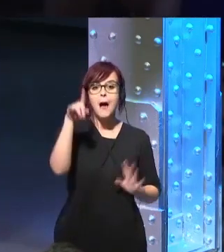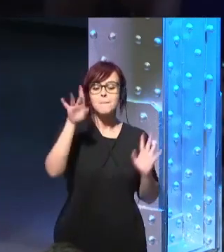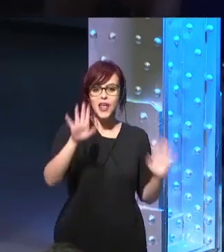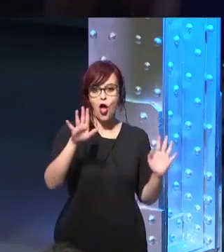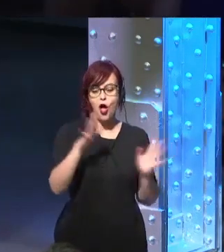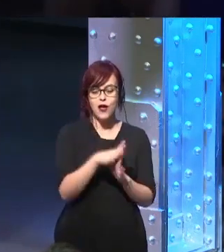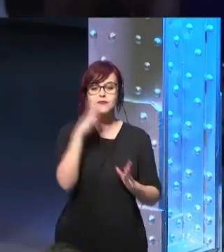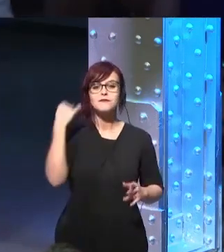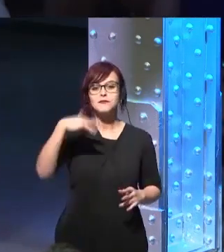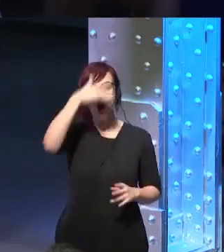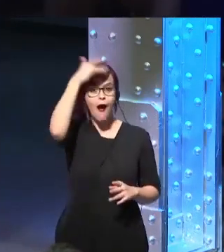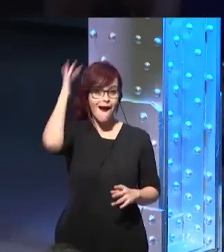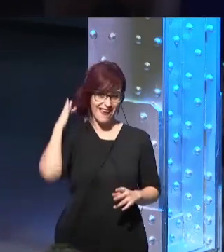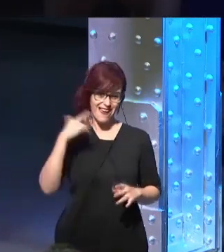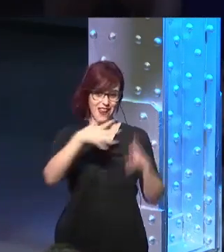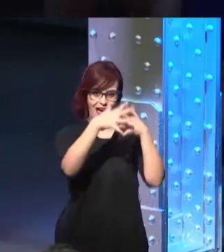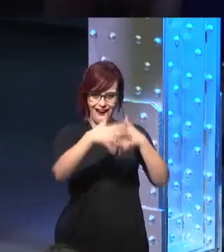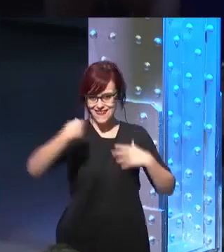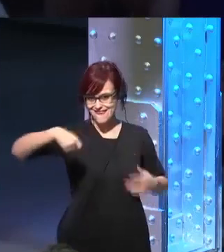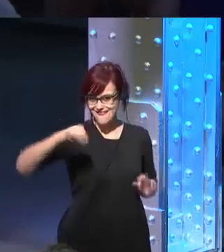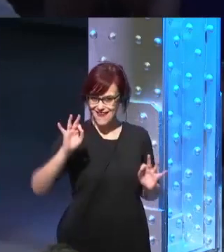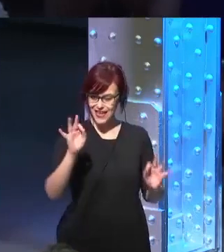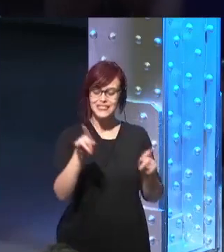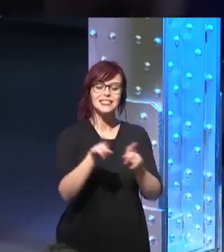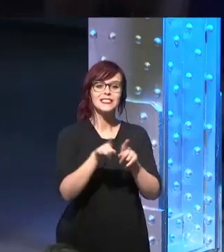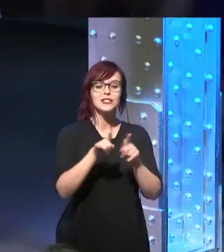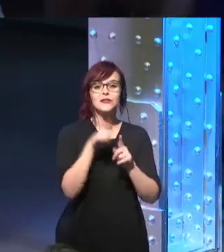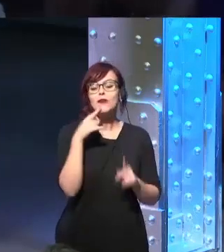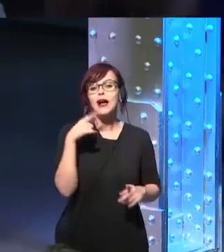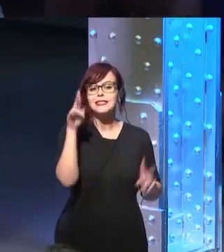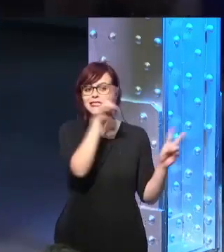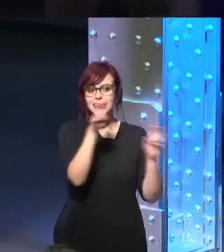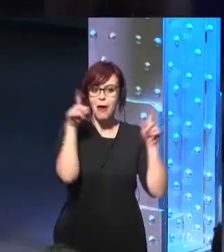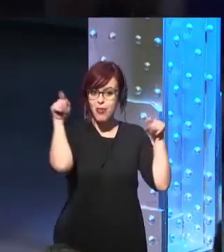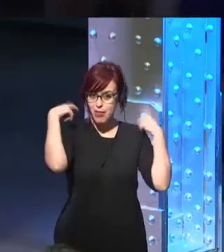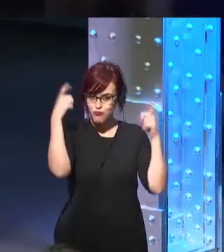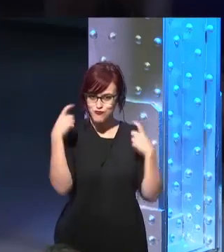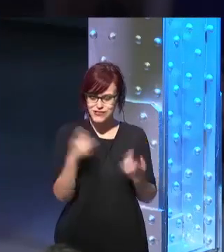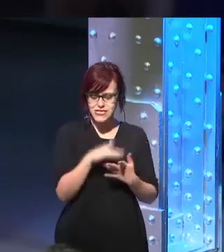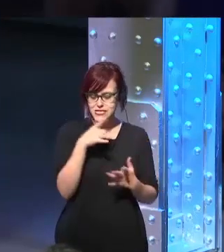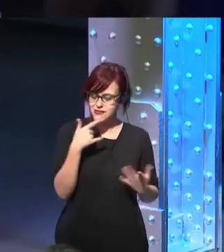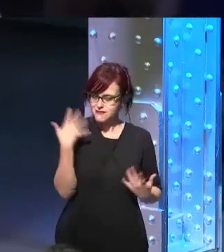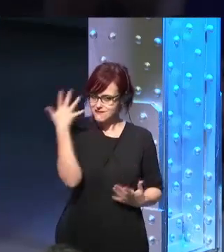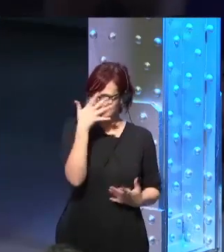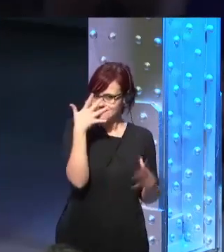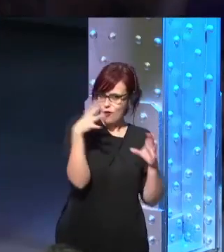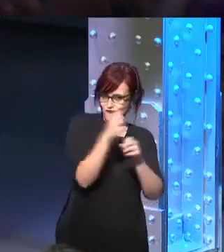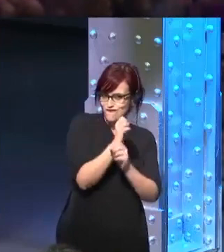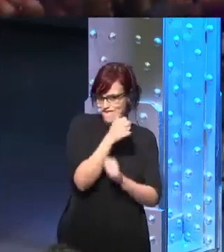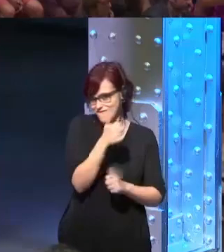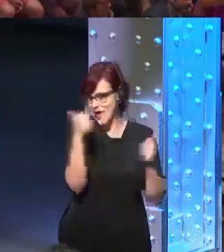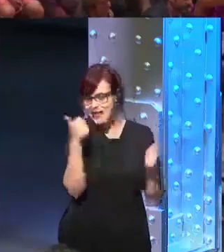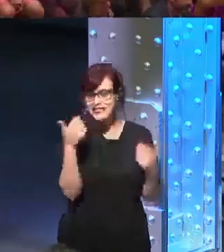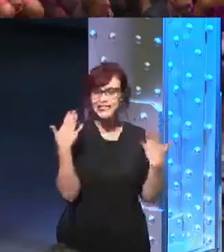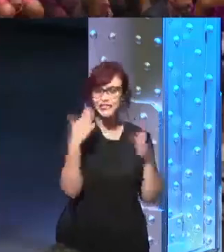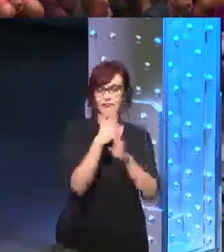Pero es con Hillary Clinton donde vemos el tema de Medusa en la parte más oscura. Se